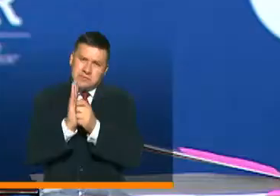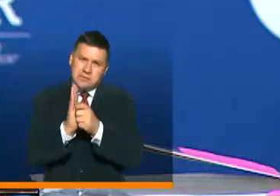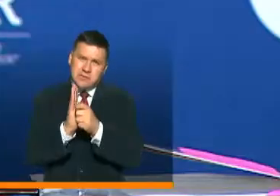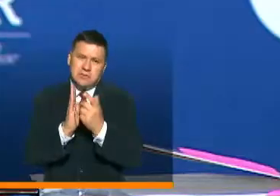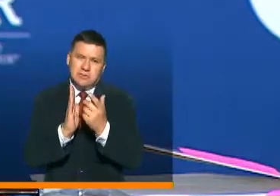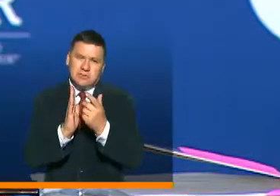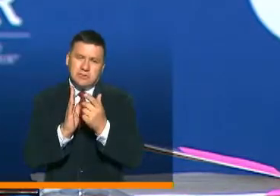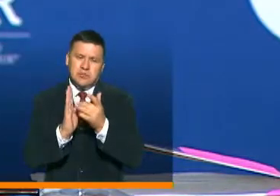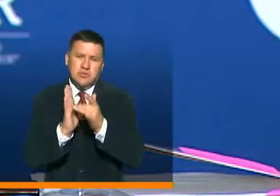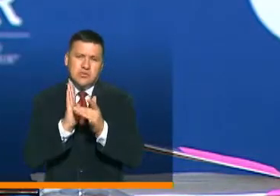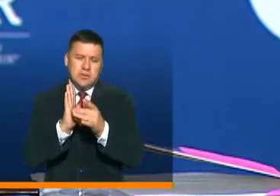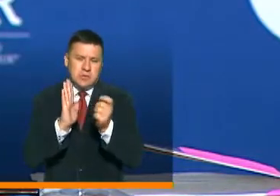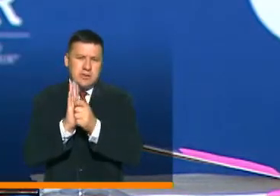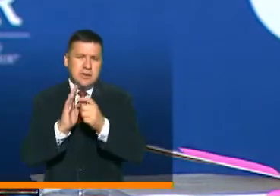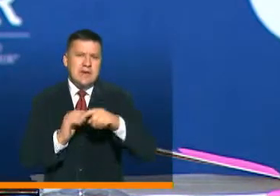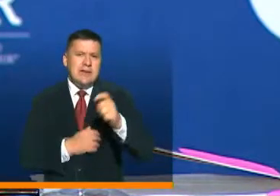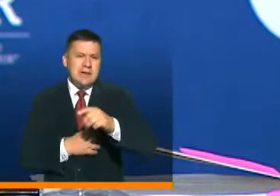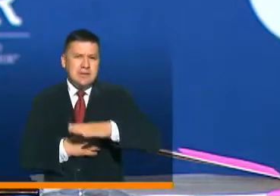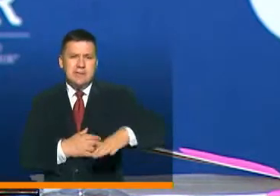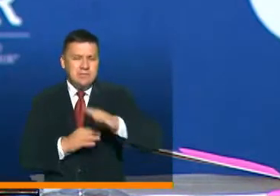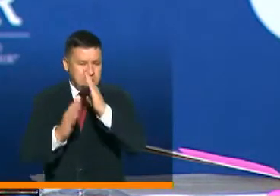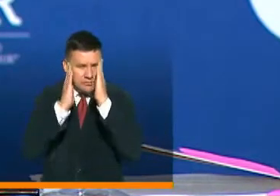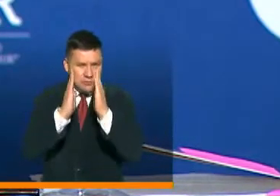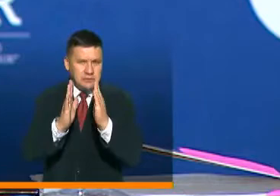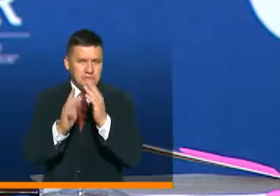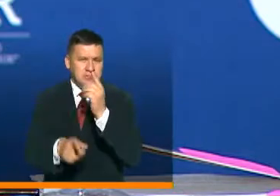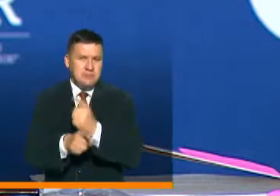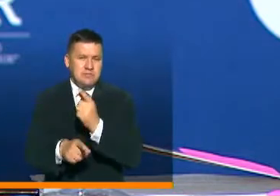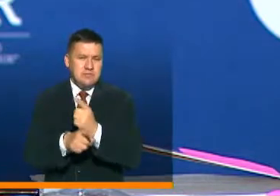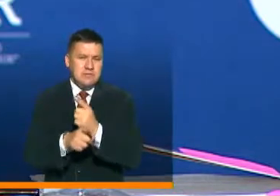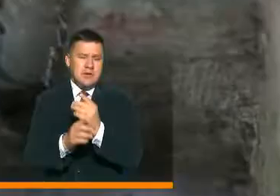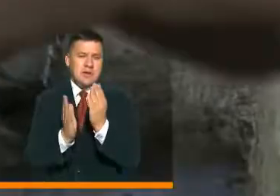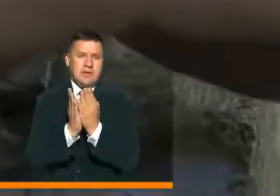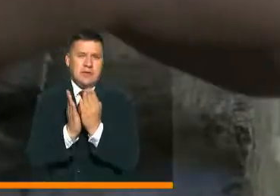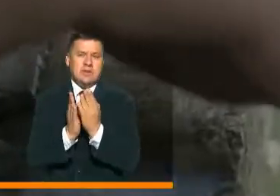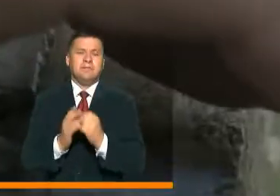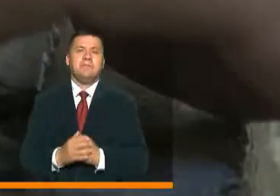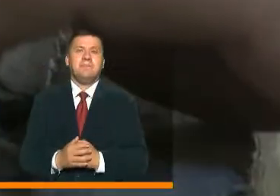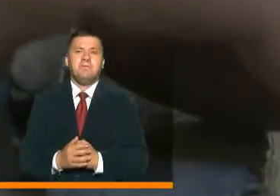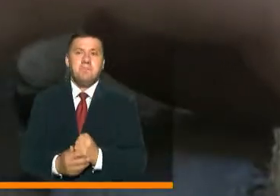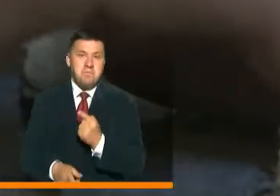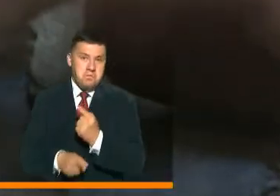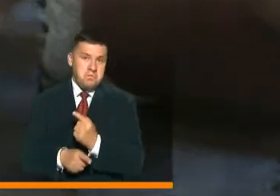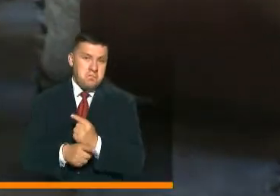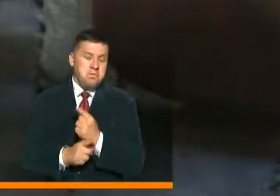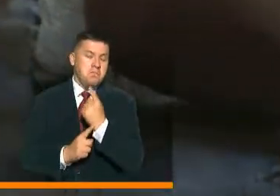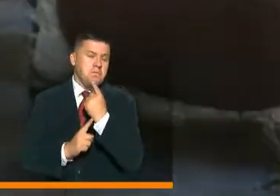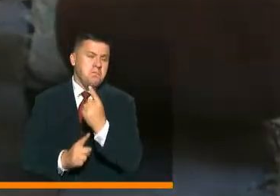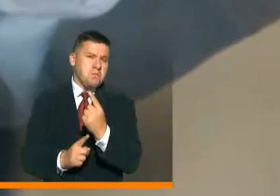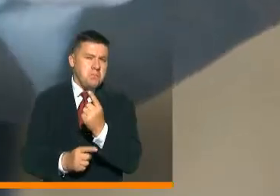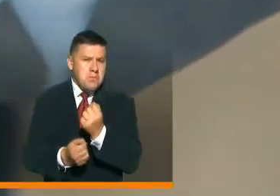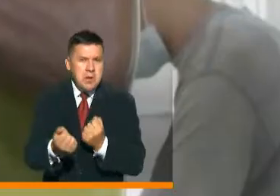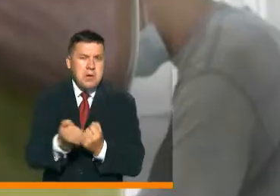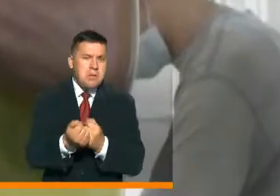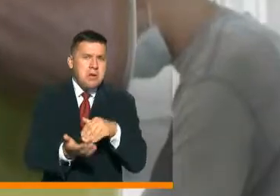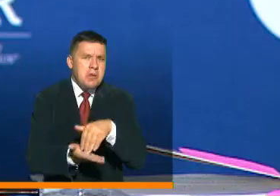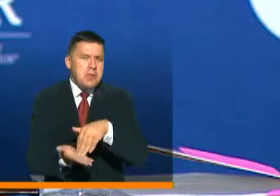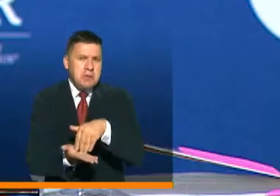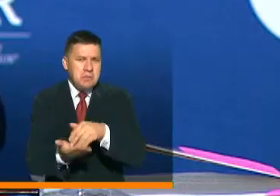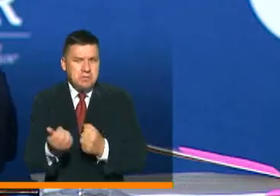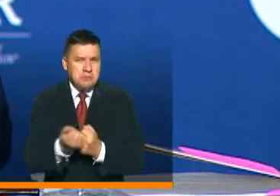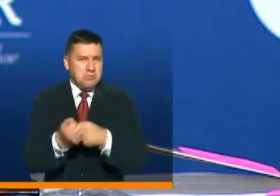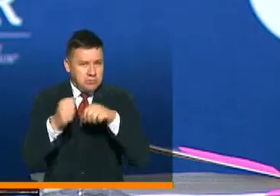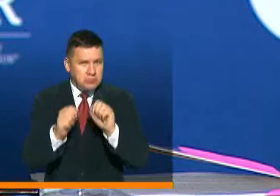esa clase media emergente que necesita tener certeza sobre su educación. Asimismo, se refirió sobre el apoyo a los más vulnerables.